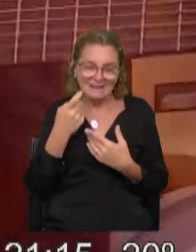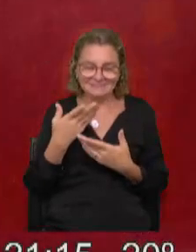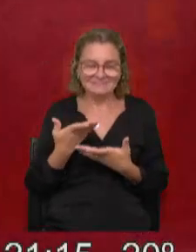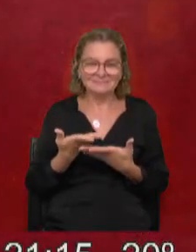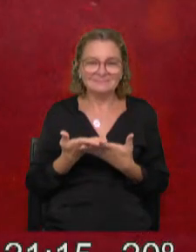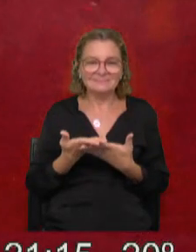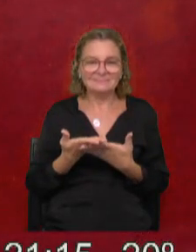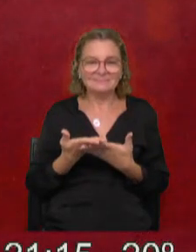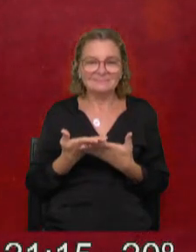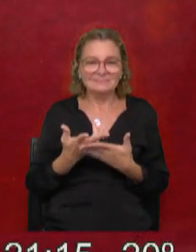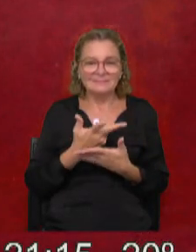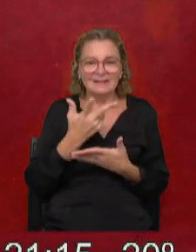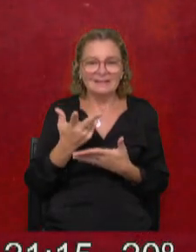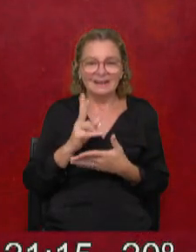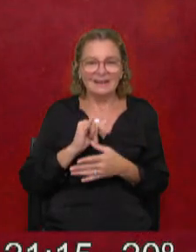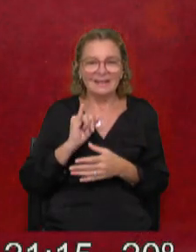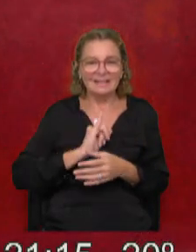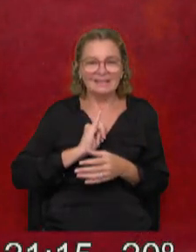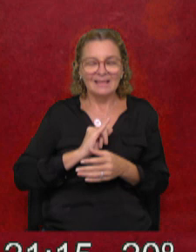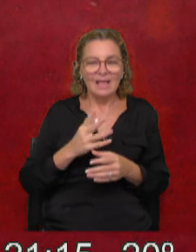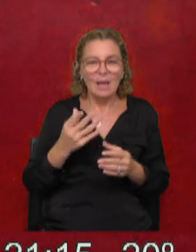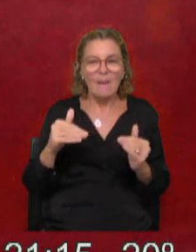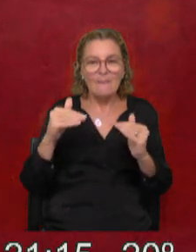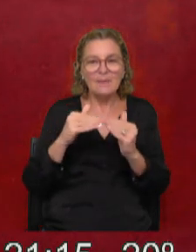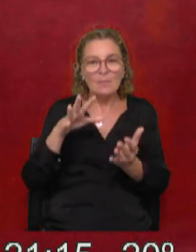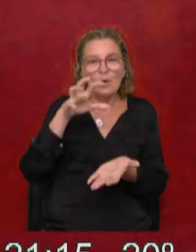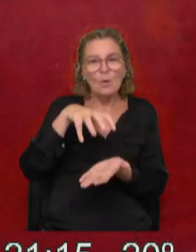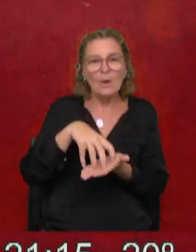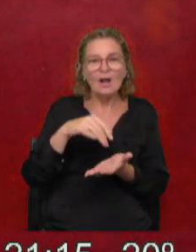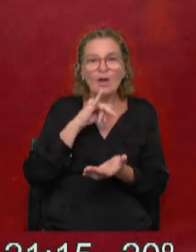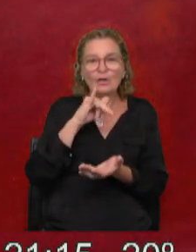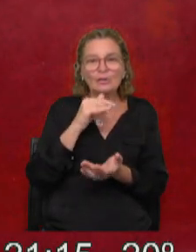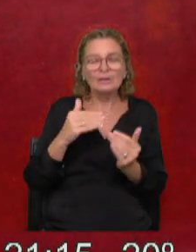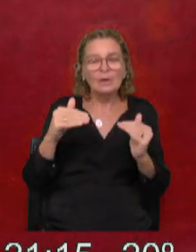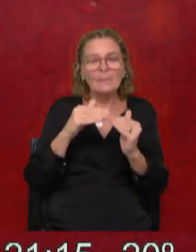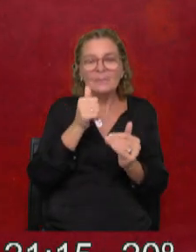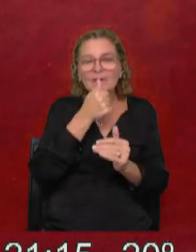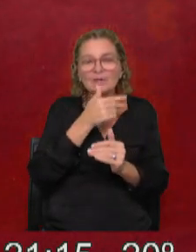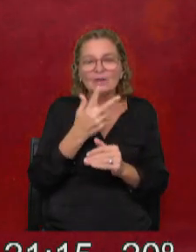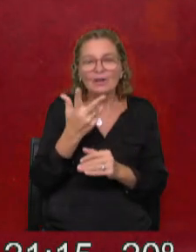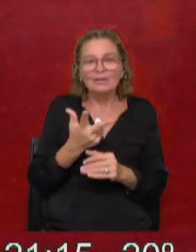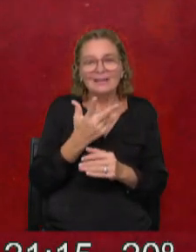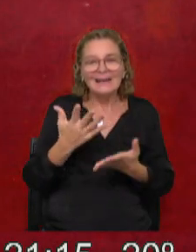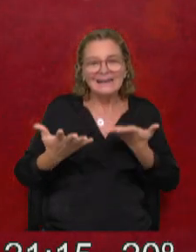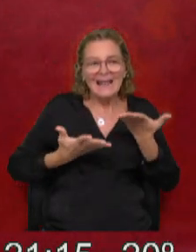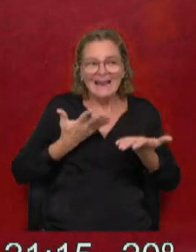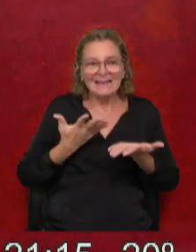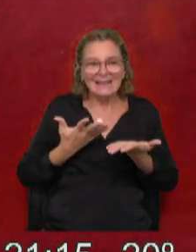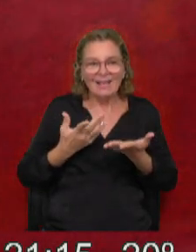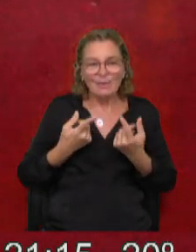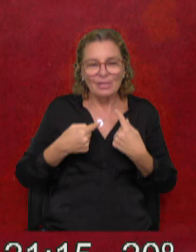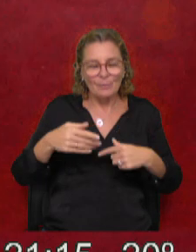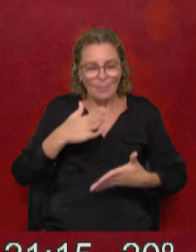Bueno, ahí como tres identidades del mismo lugar, contando una misma historia, pero con tres energías muy diferentes. Va a ser un